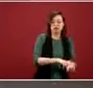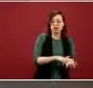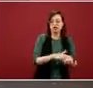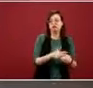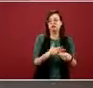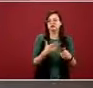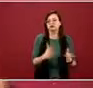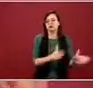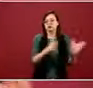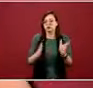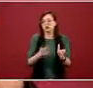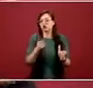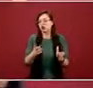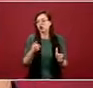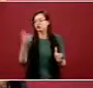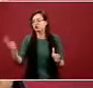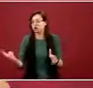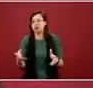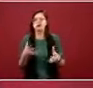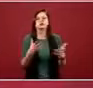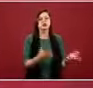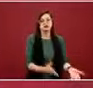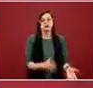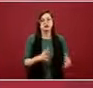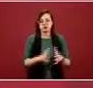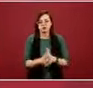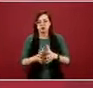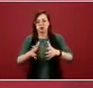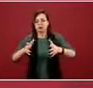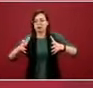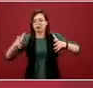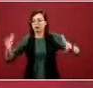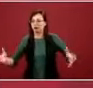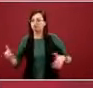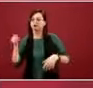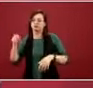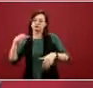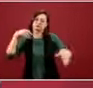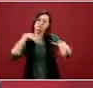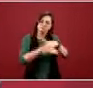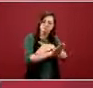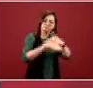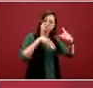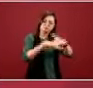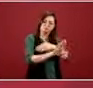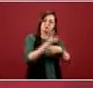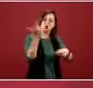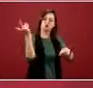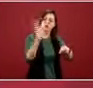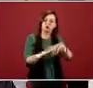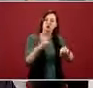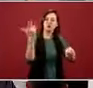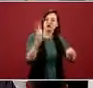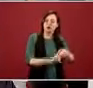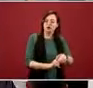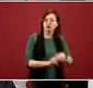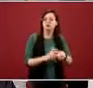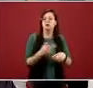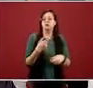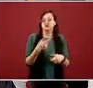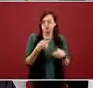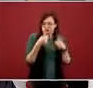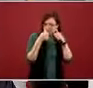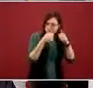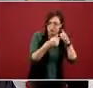como la fase 2 y 3, en donde empiezan a aumentar el número de personas enfermas que necesitan hospitalización, pero